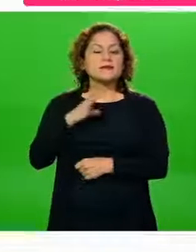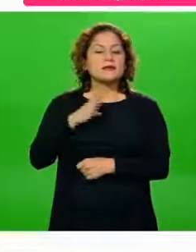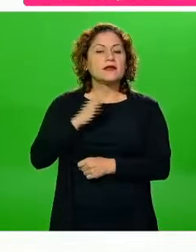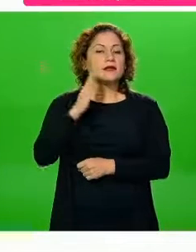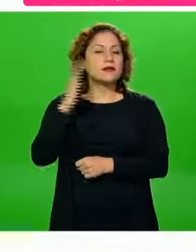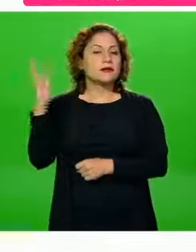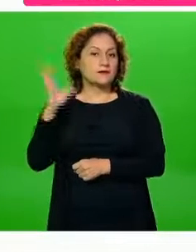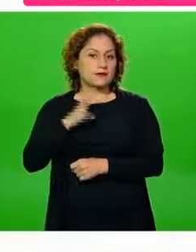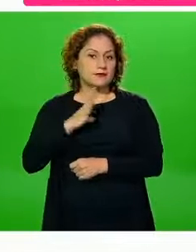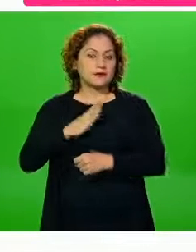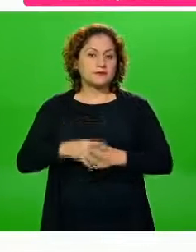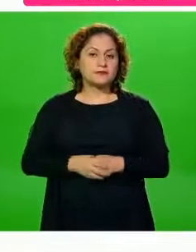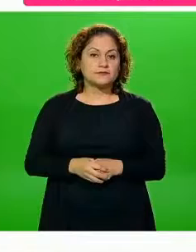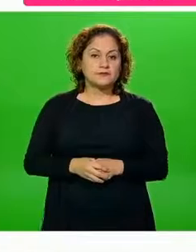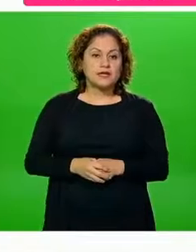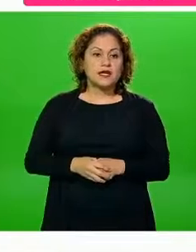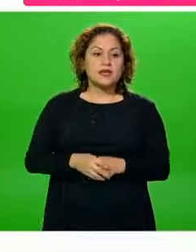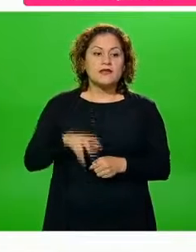derecha que de los